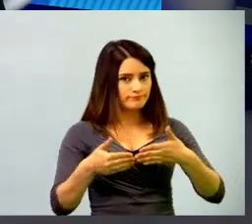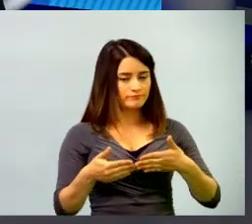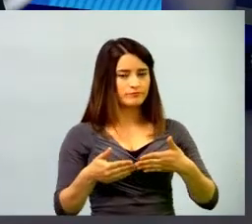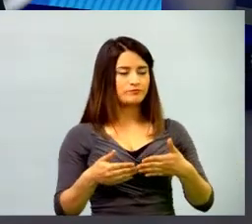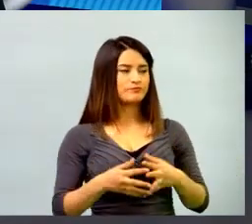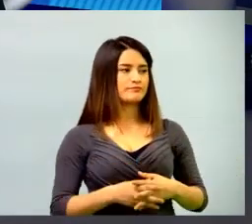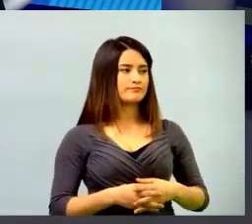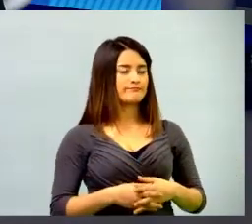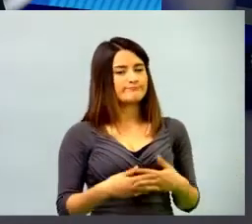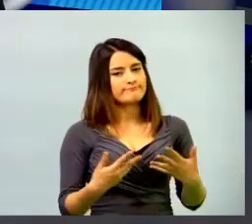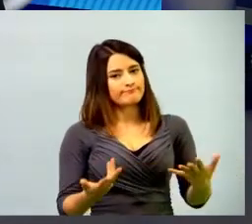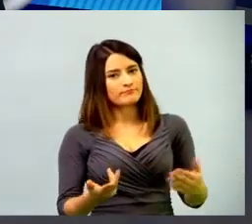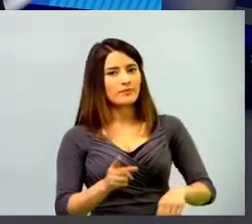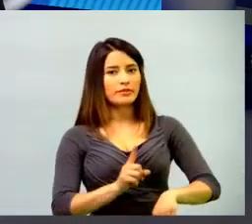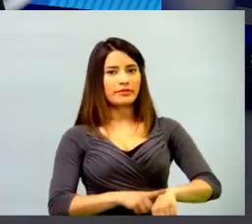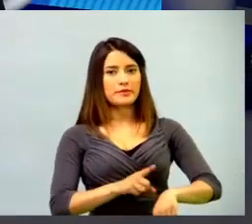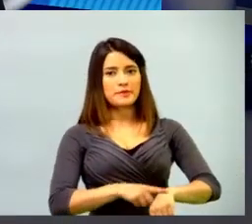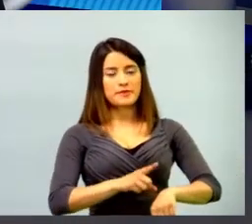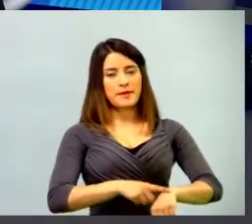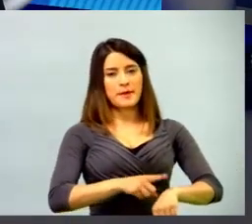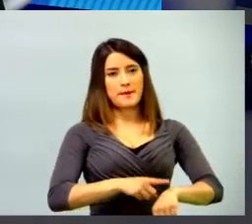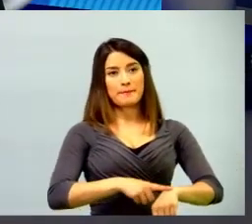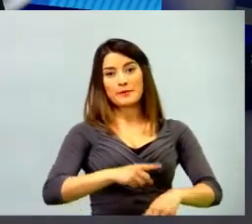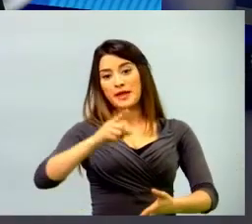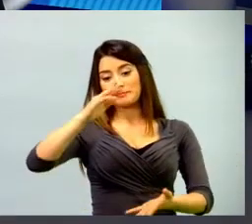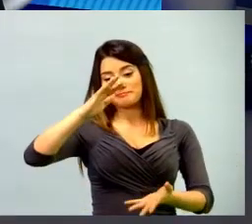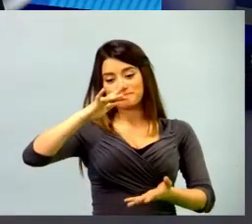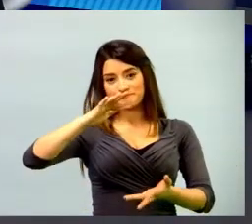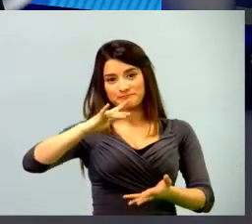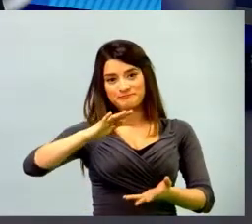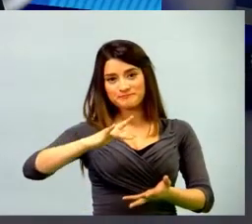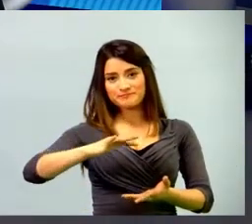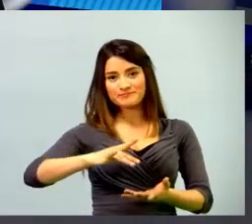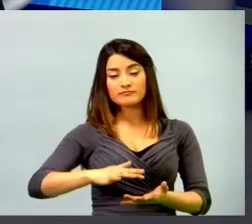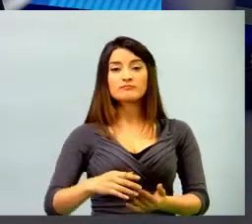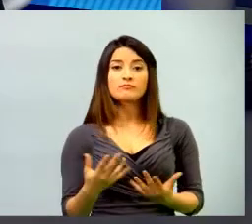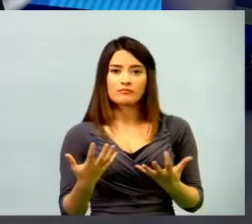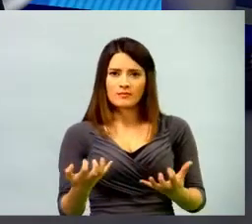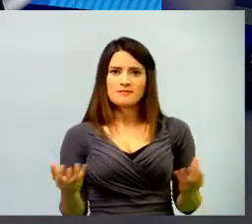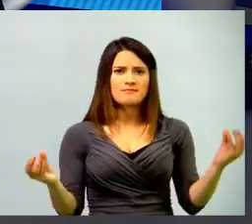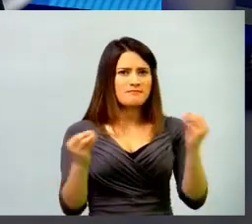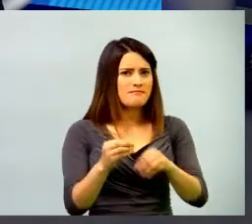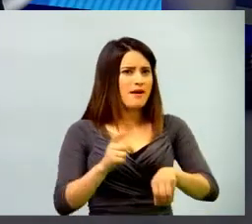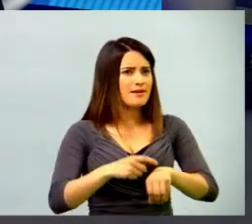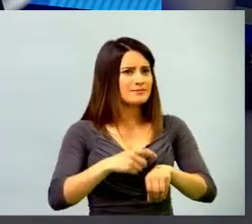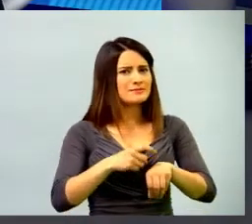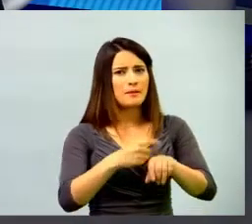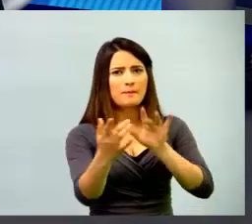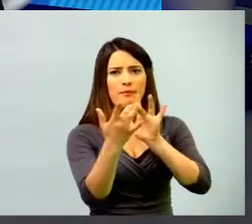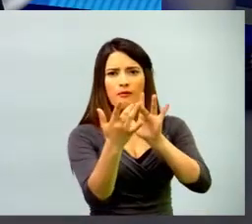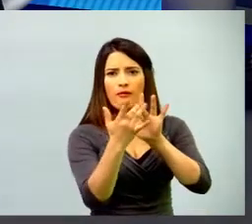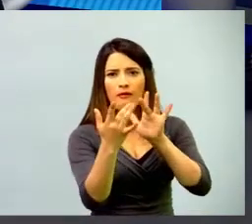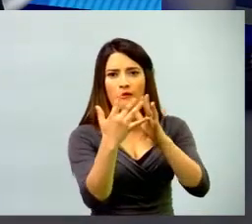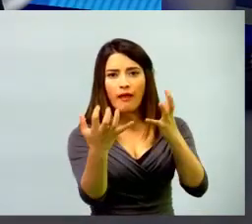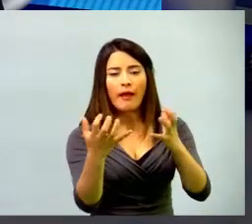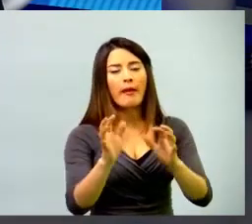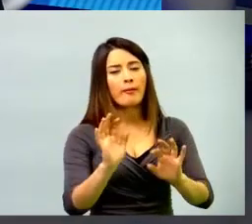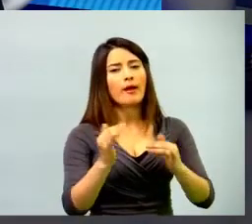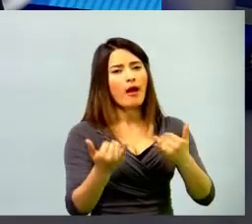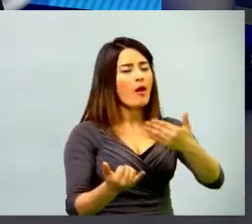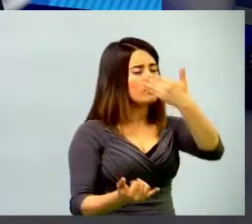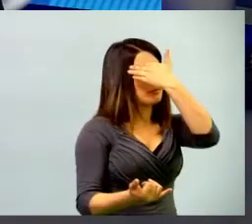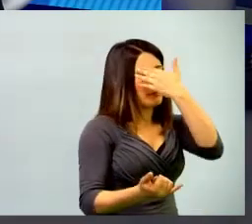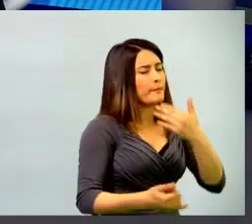vamos al cierre porque se nos agotó el tiempo, quisiéramos seguir con ustedes de corazón, seguimos de aquí del otro lado y a partir de la